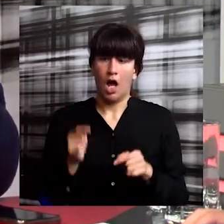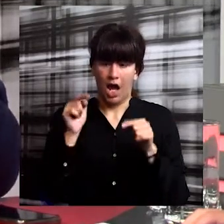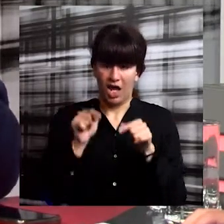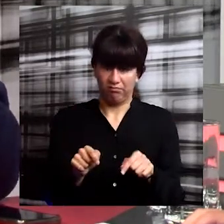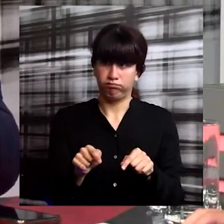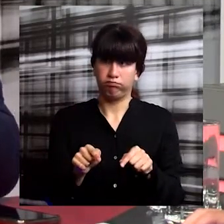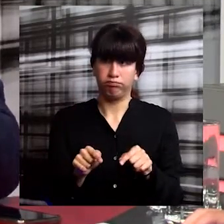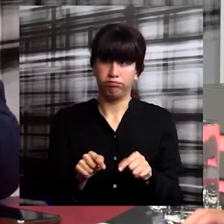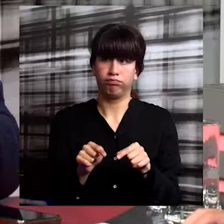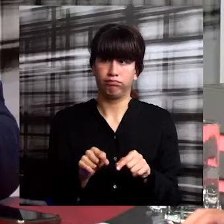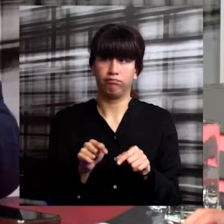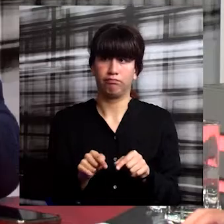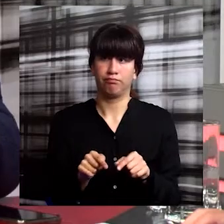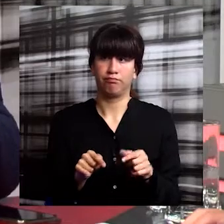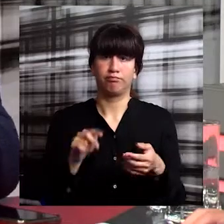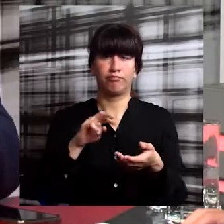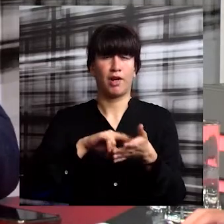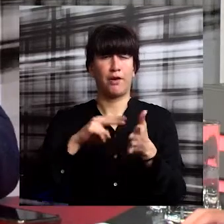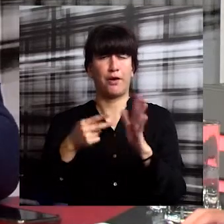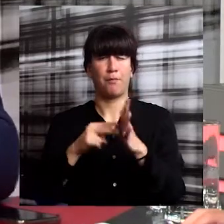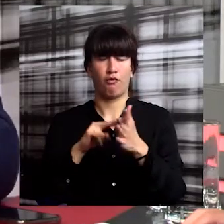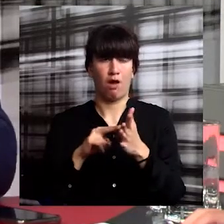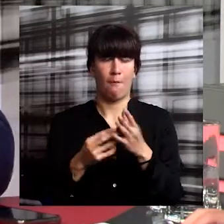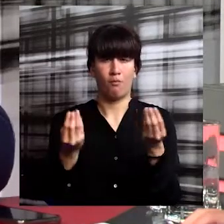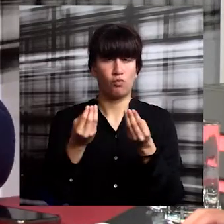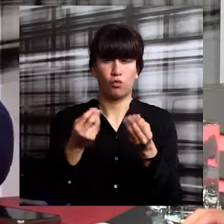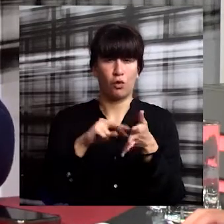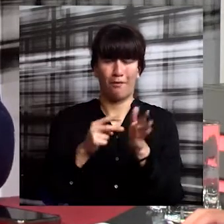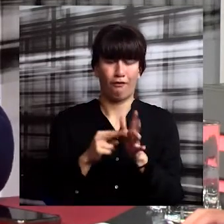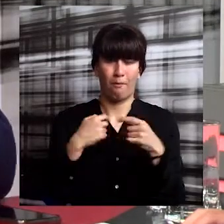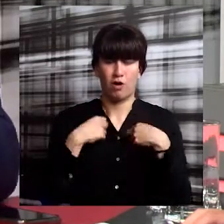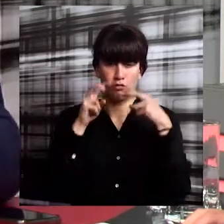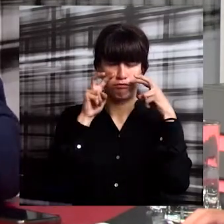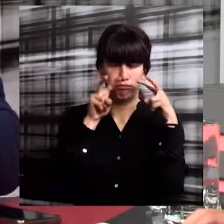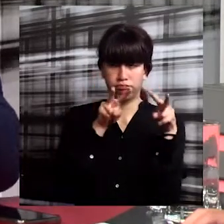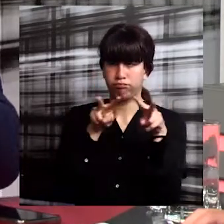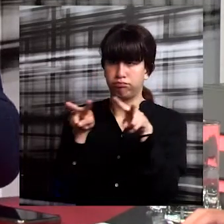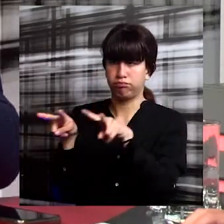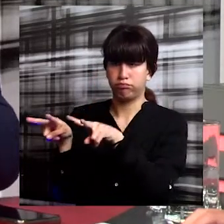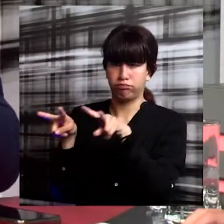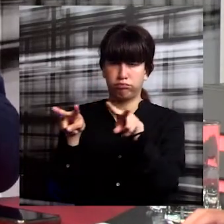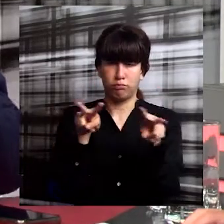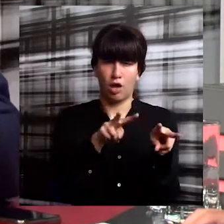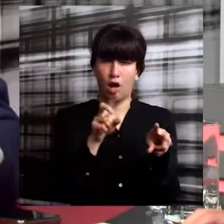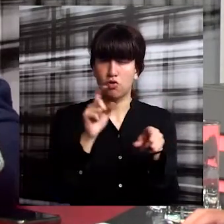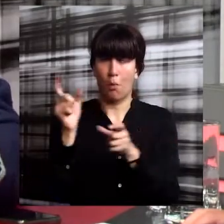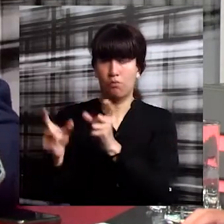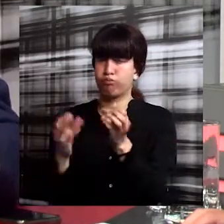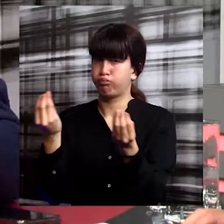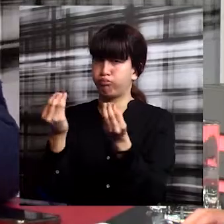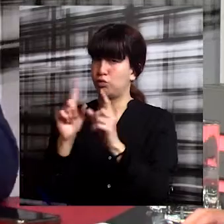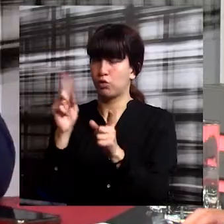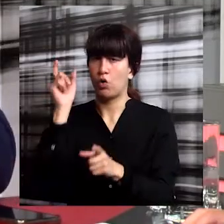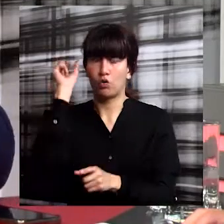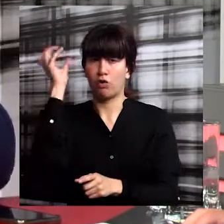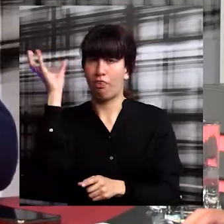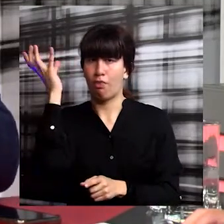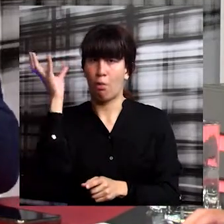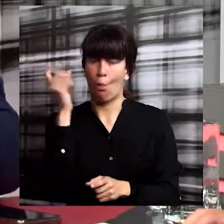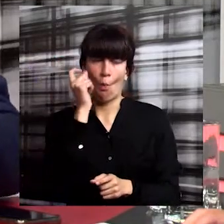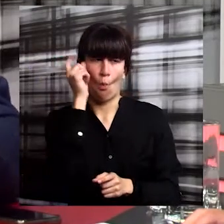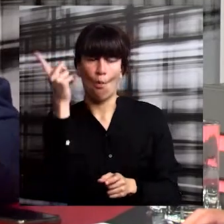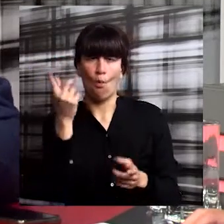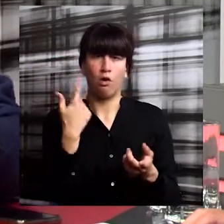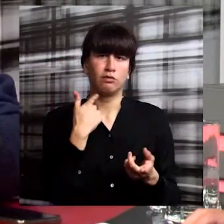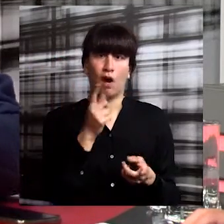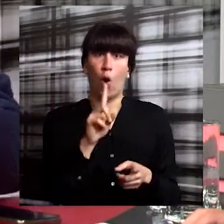el grueso del problema que yo visualizo y que muchos irresponsablemente no se han dado cuenta o no quieren darse cuenta, y que lo vamos a